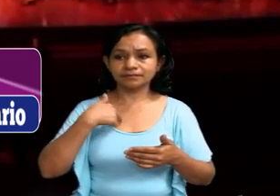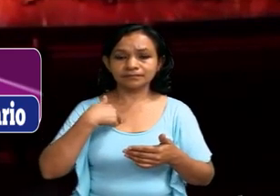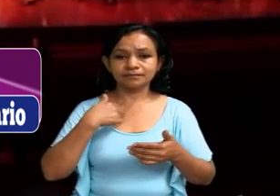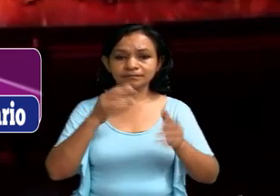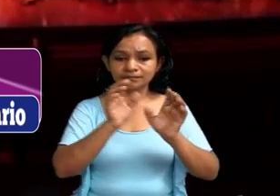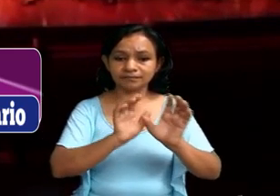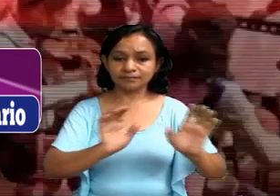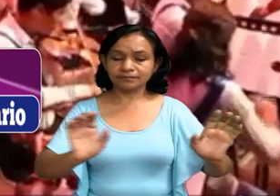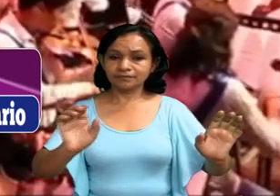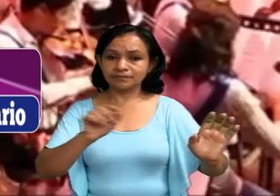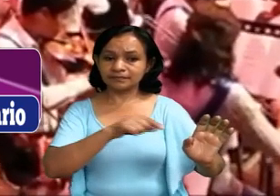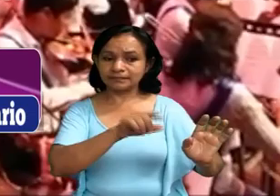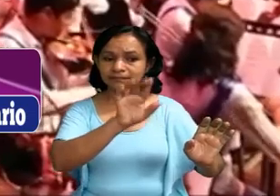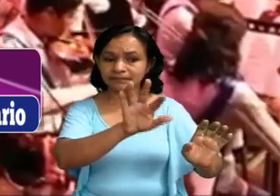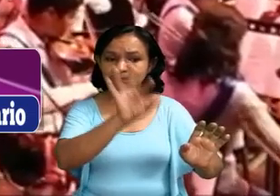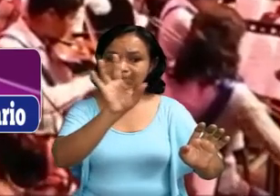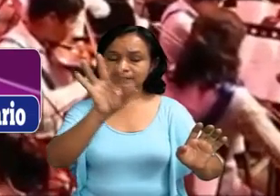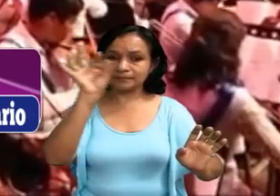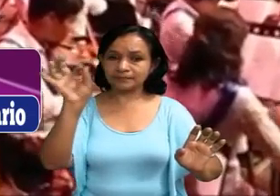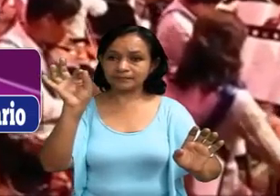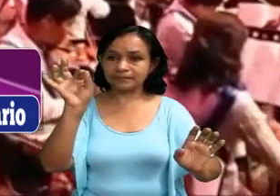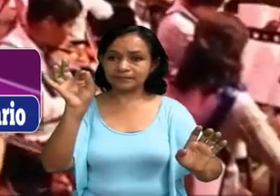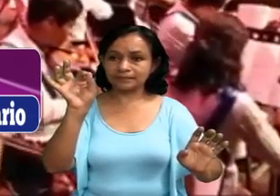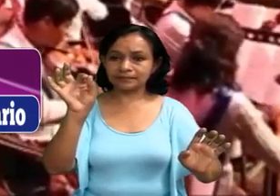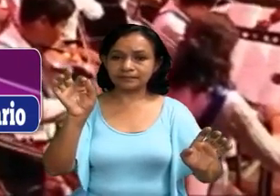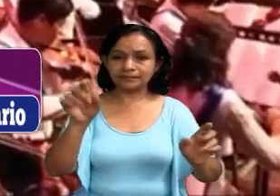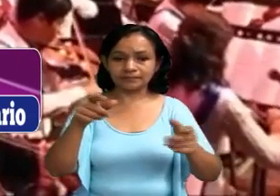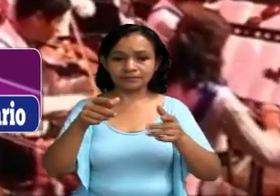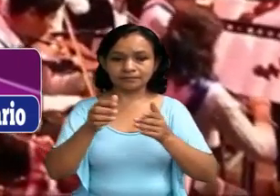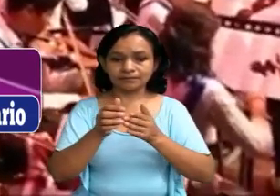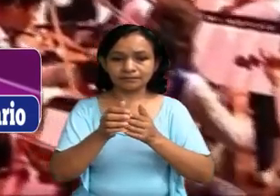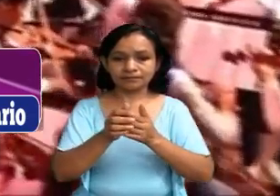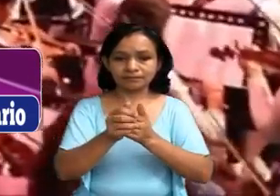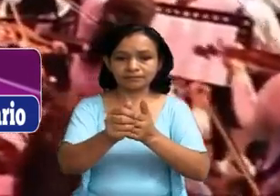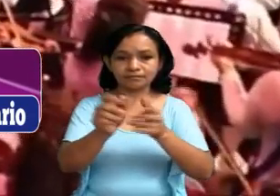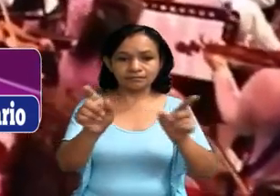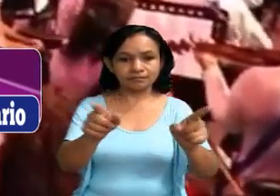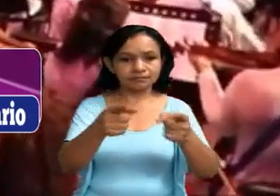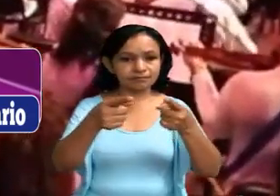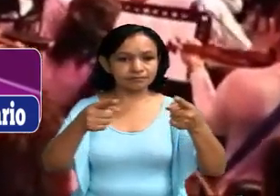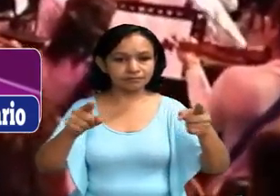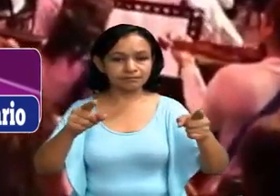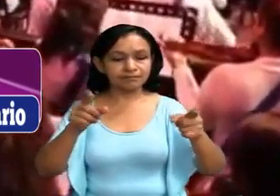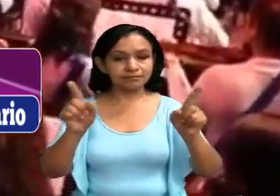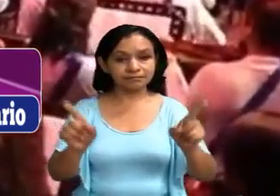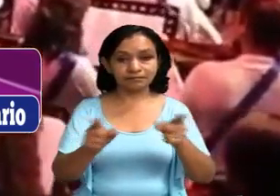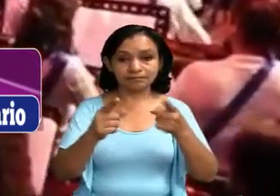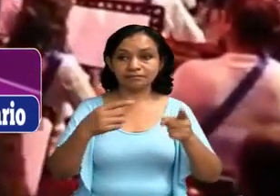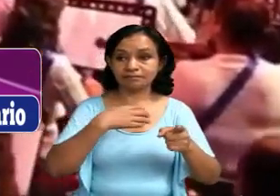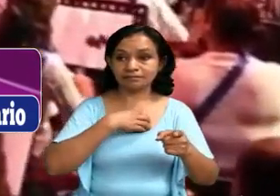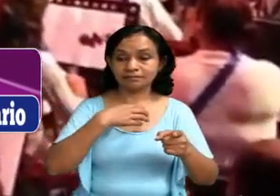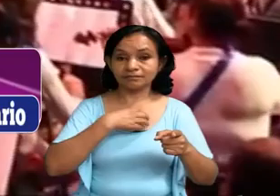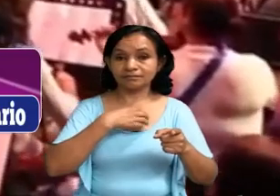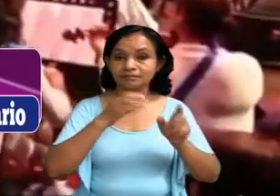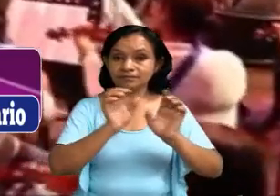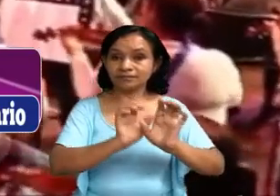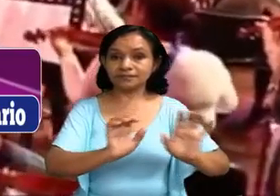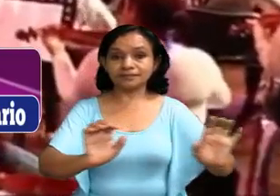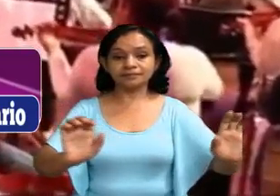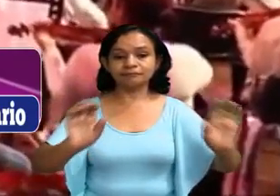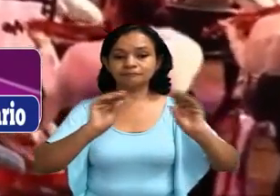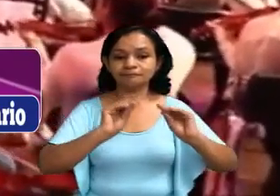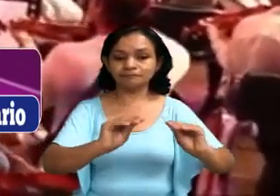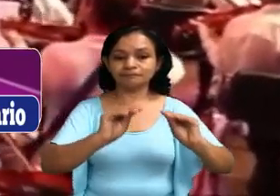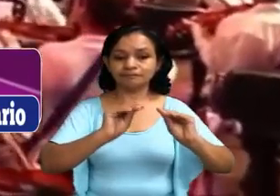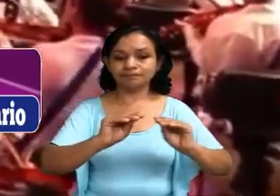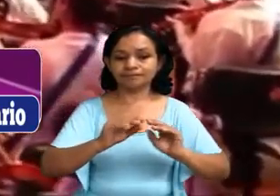que tengan capacidad para dirigir orquestas, que tengan habilidad musical, porque estos niños los tenemos que ir preparando